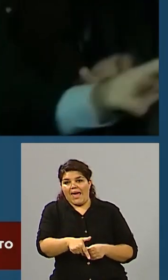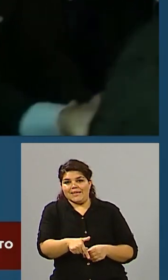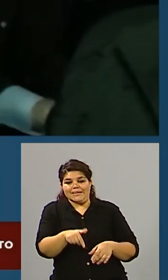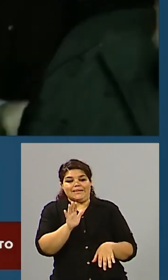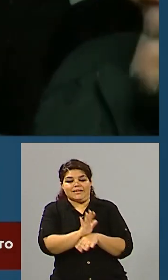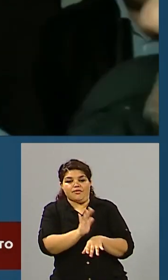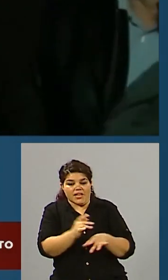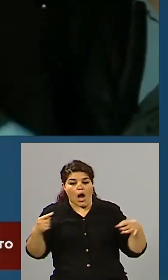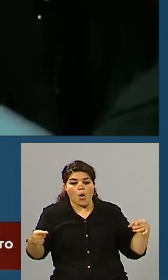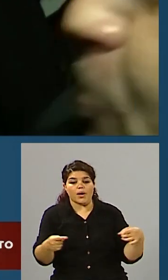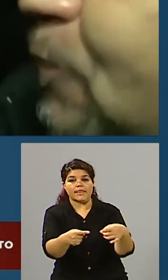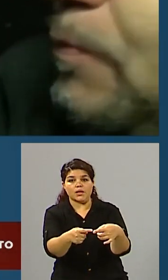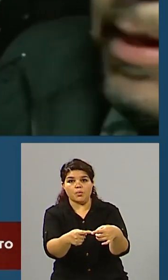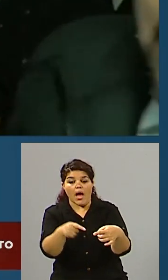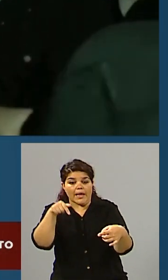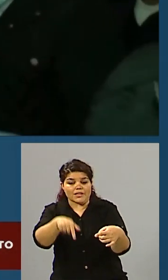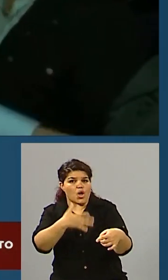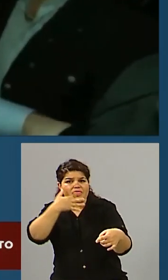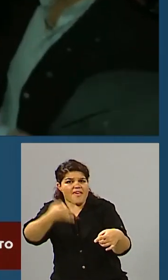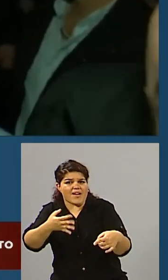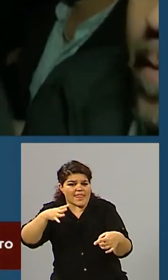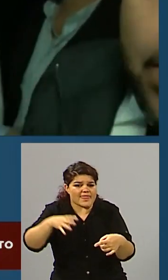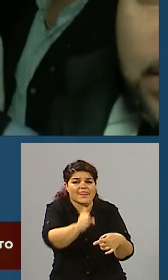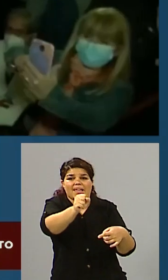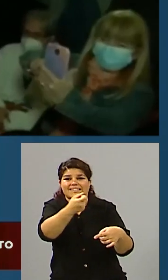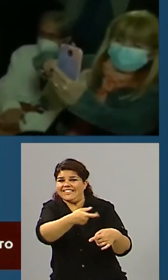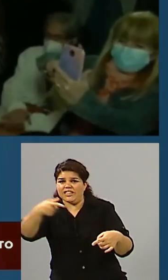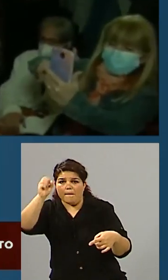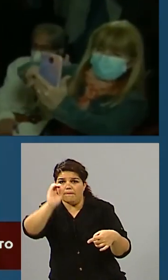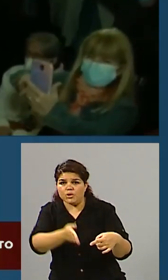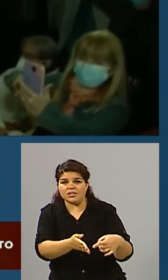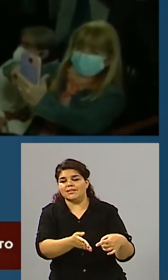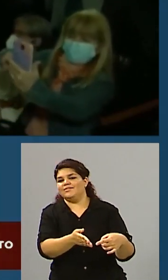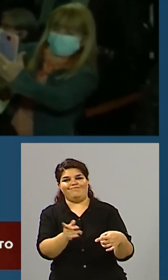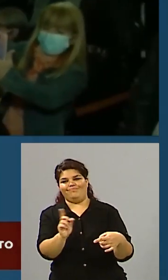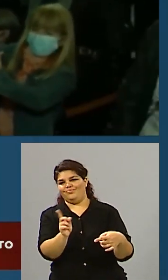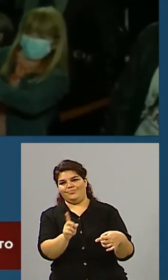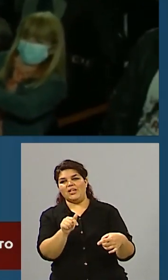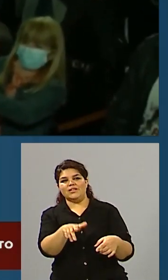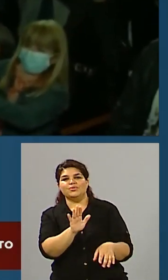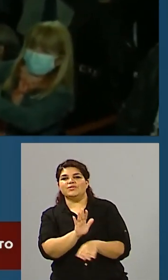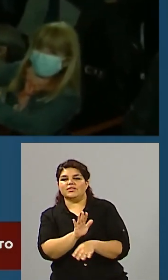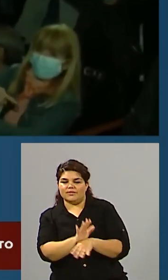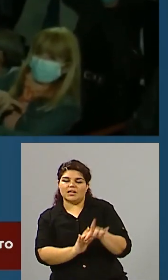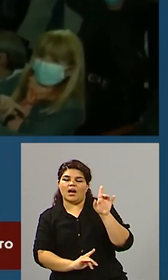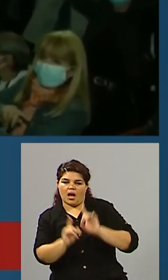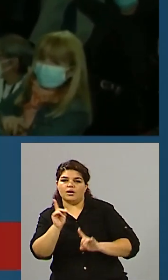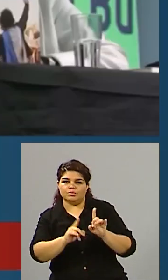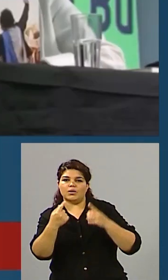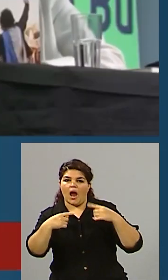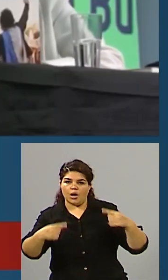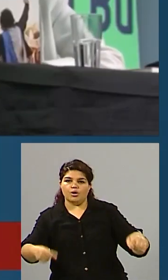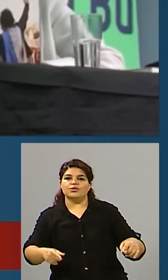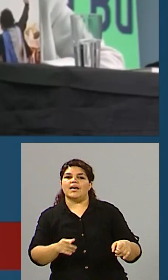Lo que sí es claro es que vamos a tener una primera etapa de liberalización de ciertas variables